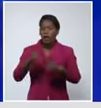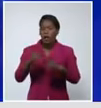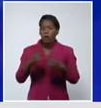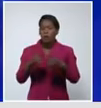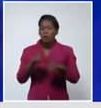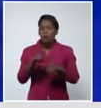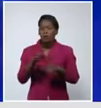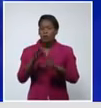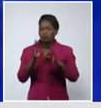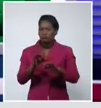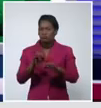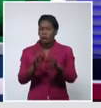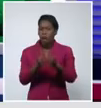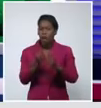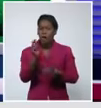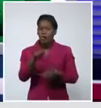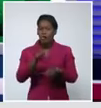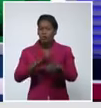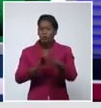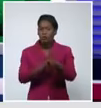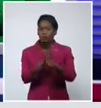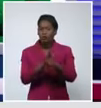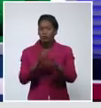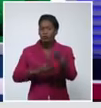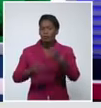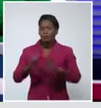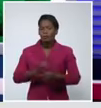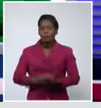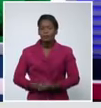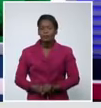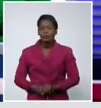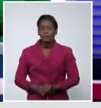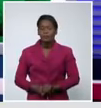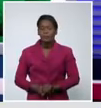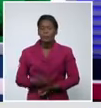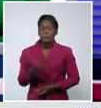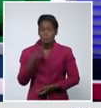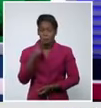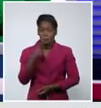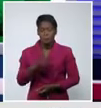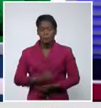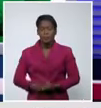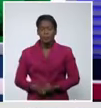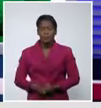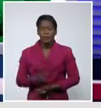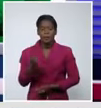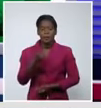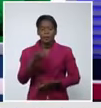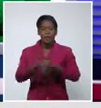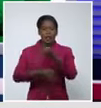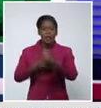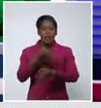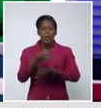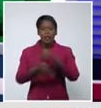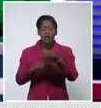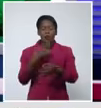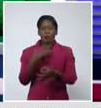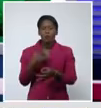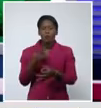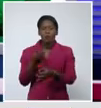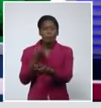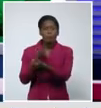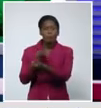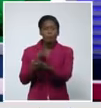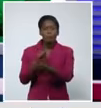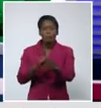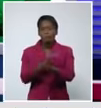unidos los dos? Mira, primero antes de entrar a los riesgos de transmisión con diferentes superficies